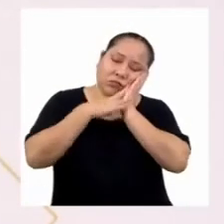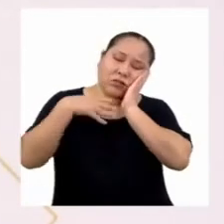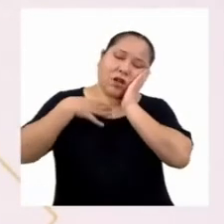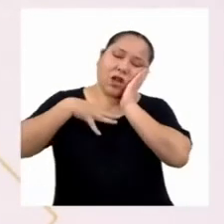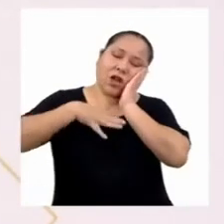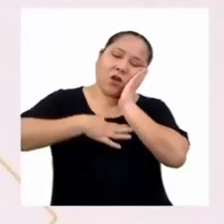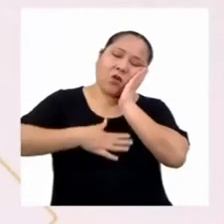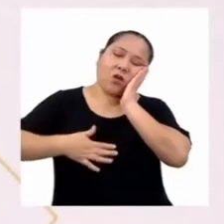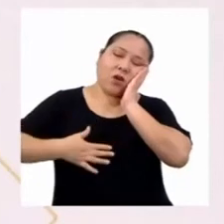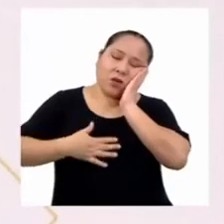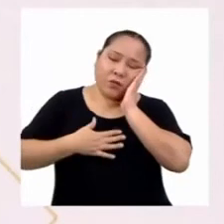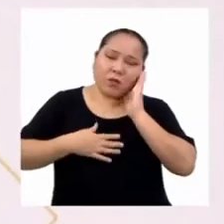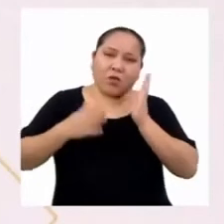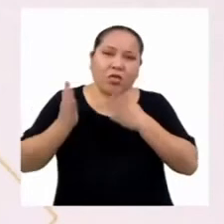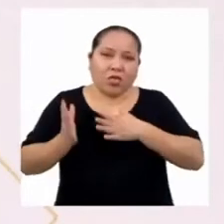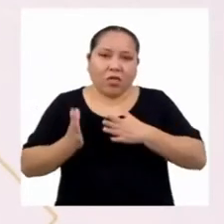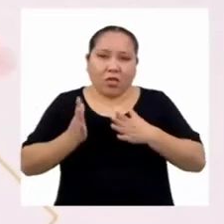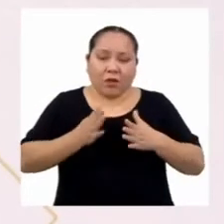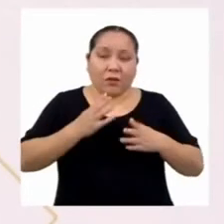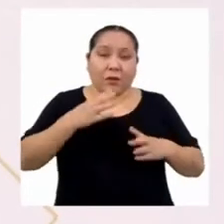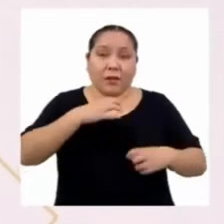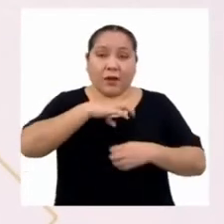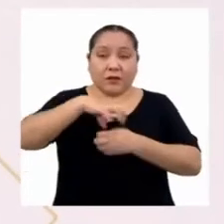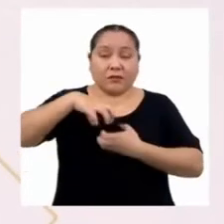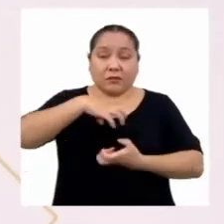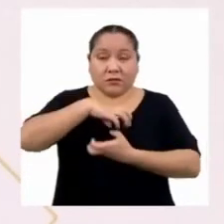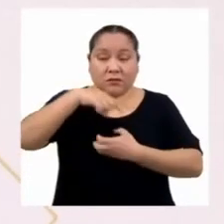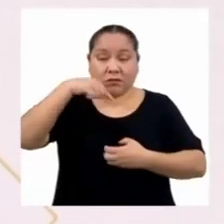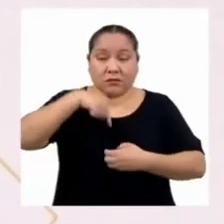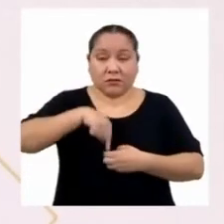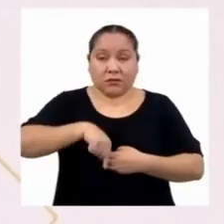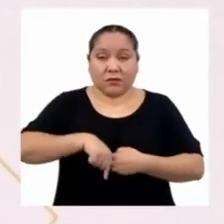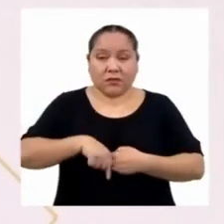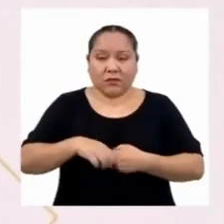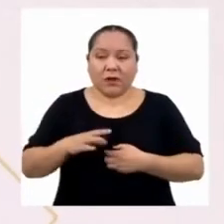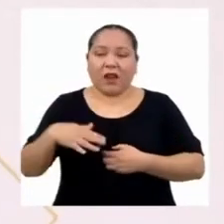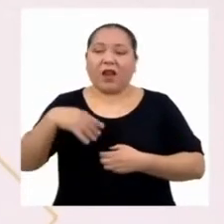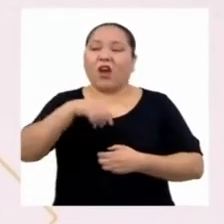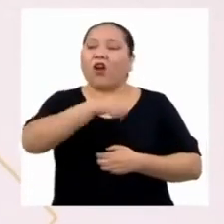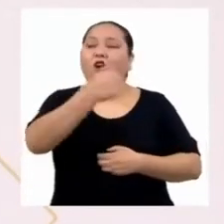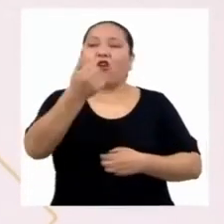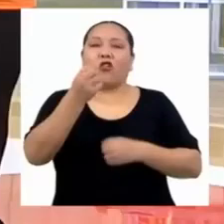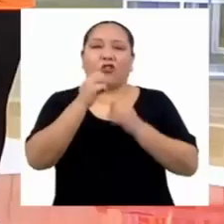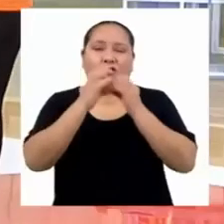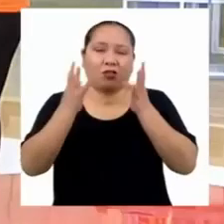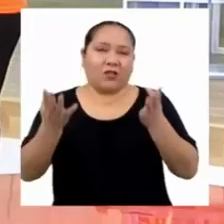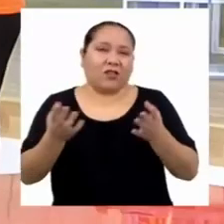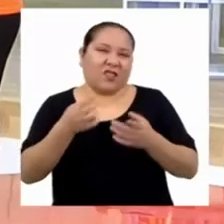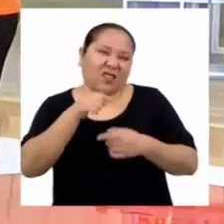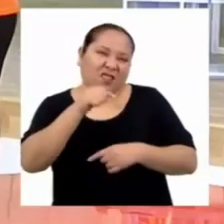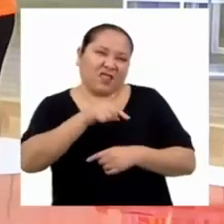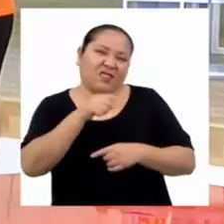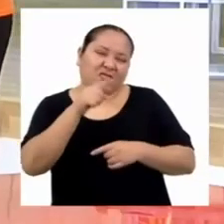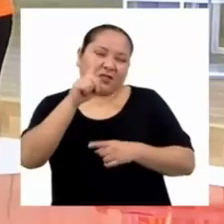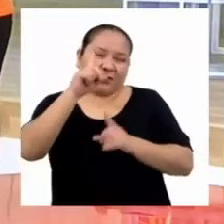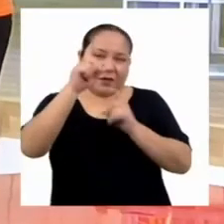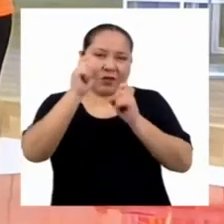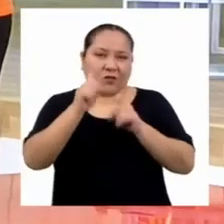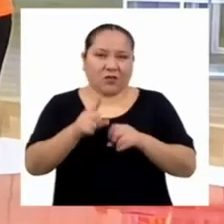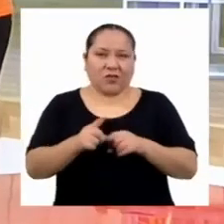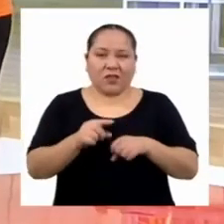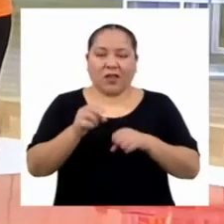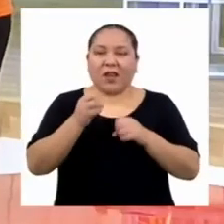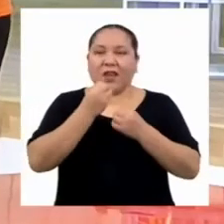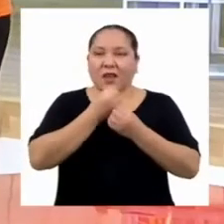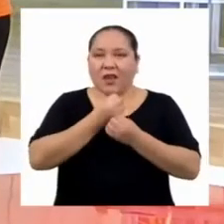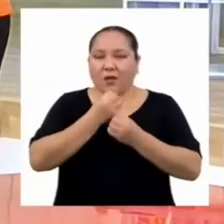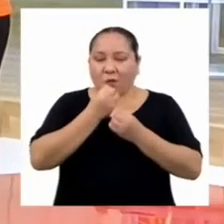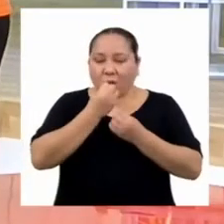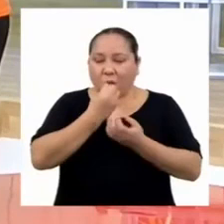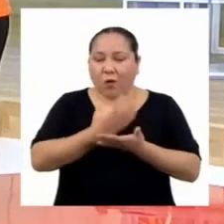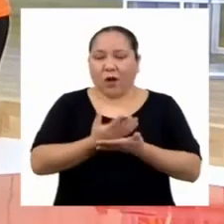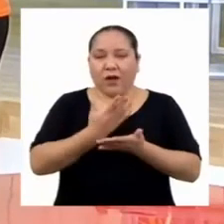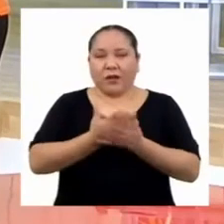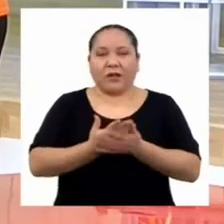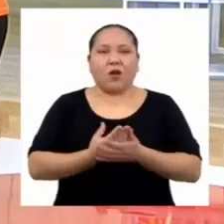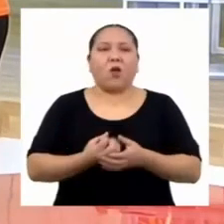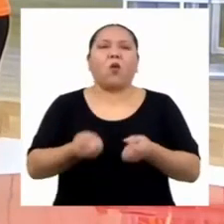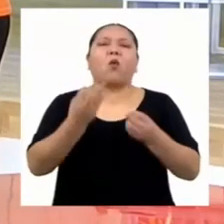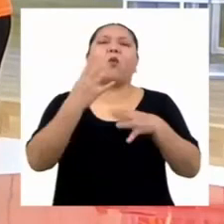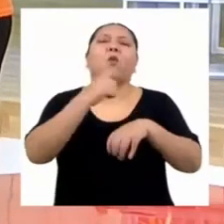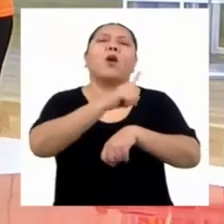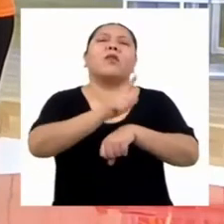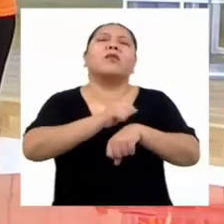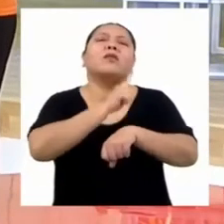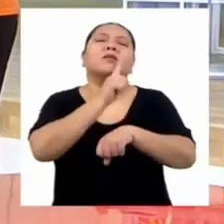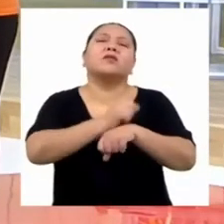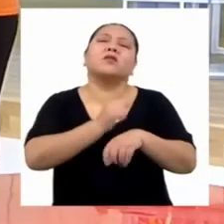preparado para otro día. Así que quizás estará bueno preguntar. ¿Cuántas horas en promedio al día sueles